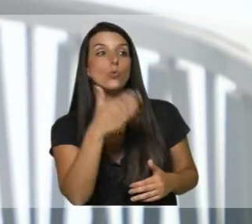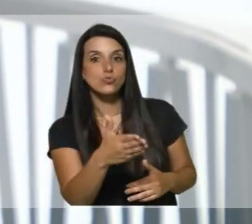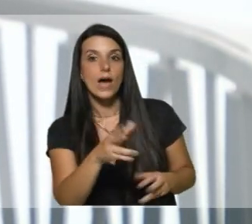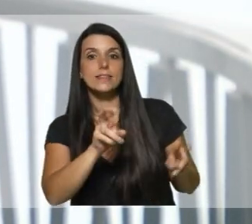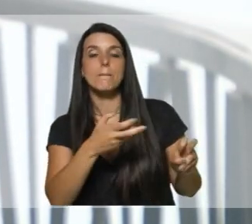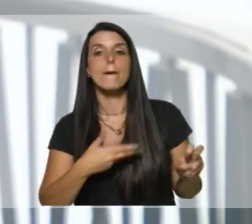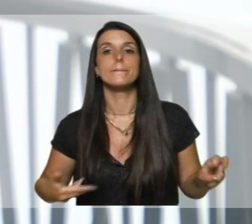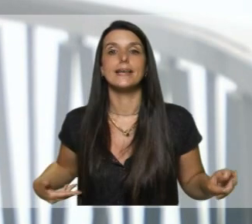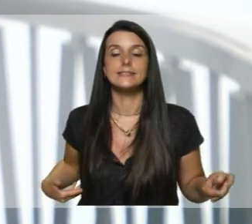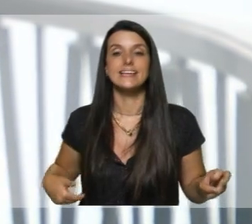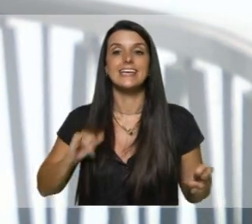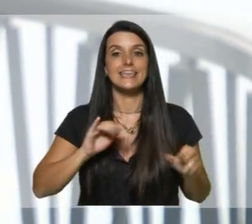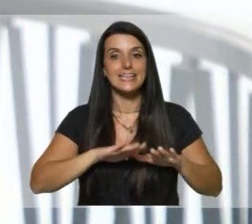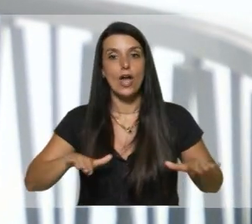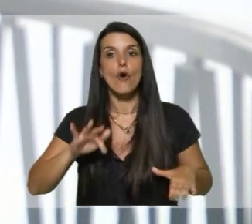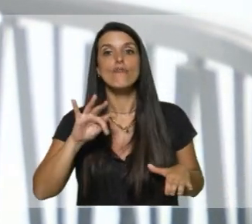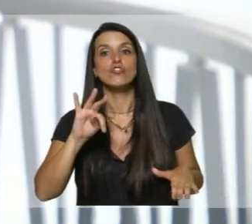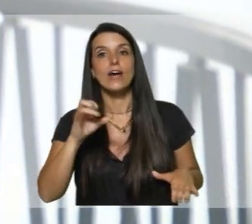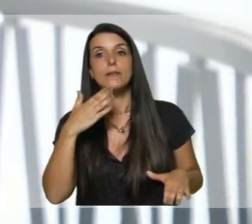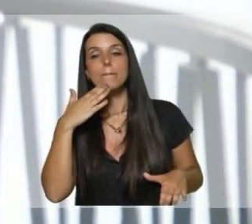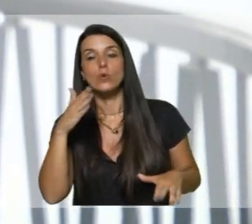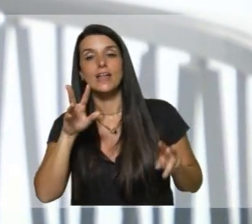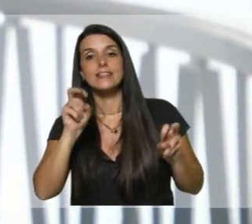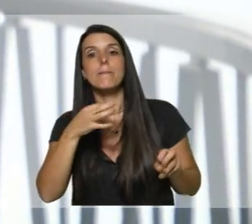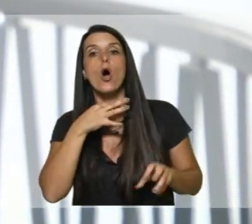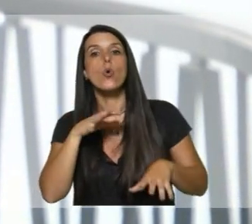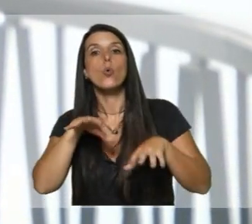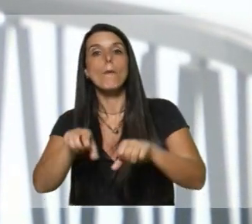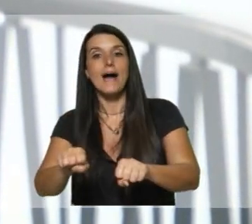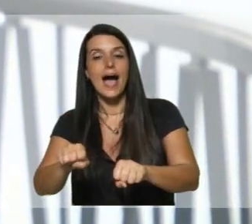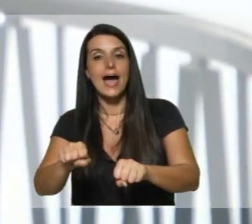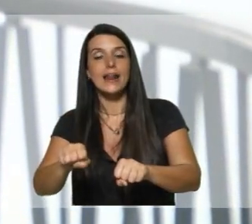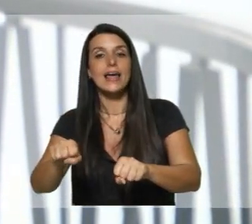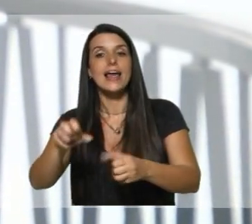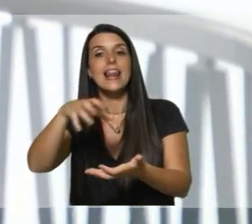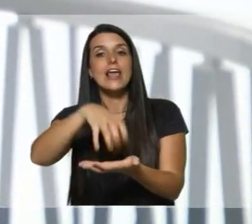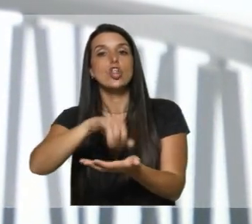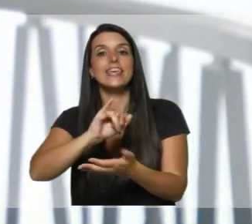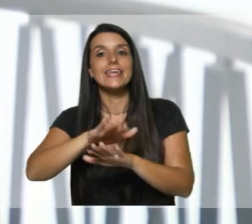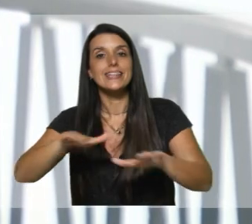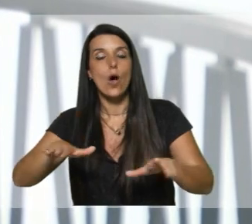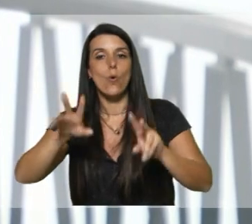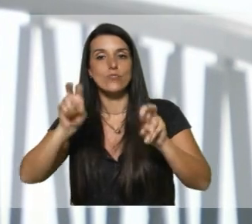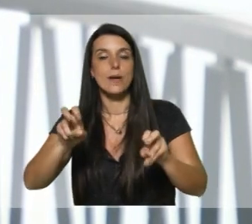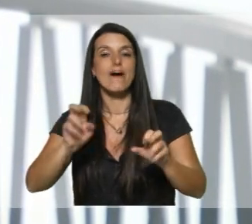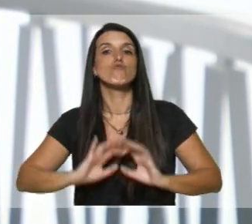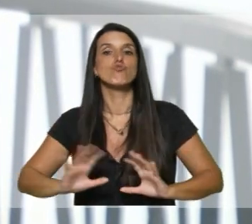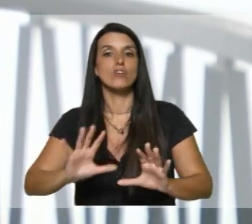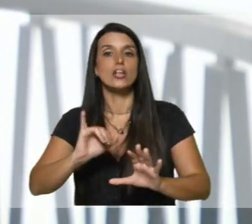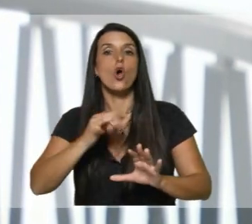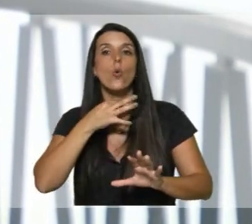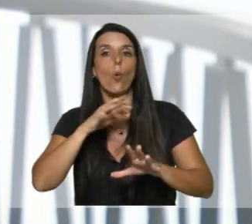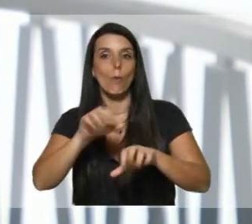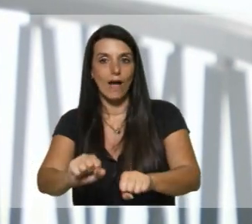al presidente del INAU, Fossati, sobre la ocupación de estos centros de INAU por parte de los funcionarios, lo que